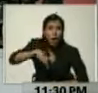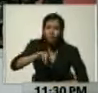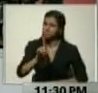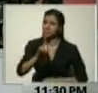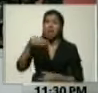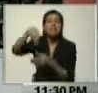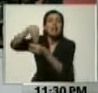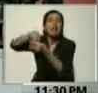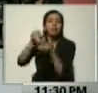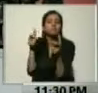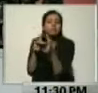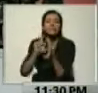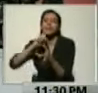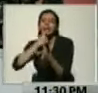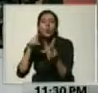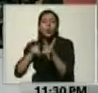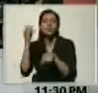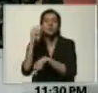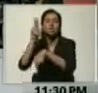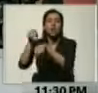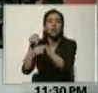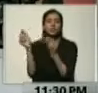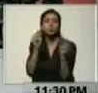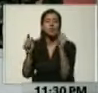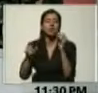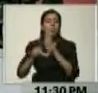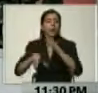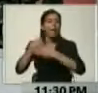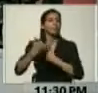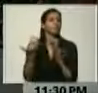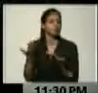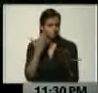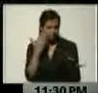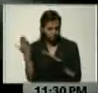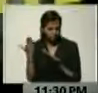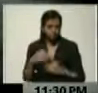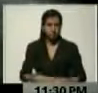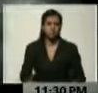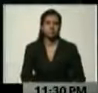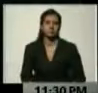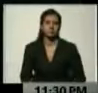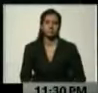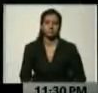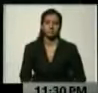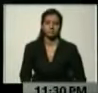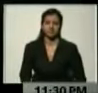como lo hicieron en la Asamblea Nacional. Pero vean los resultados de esto, dale.